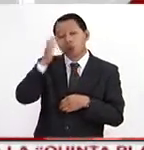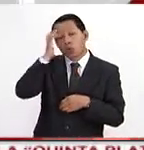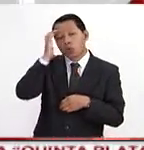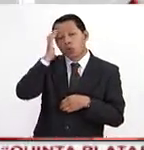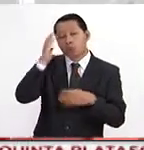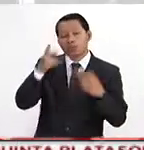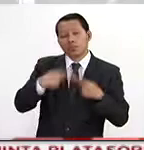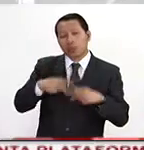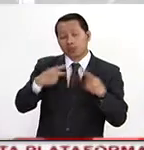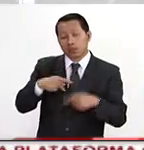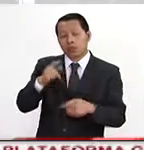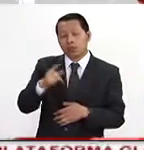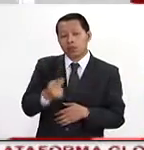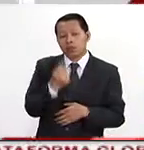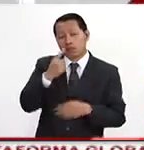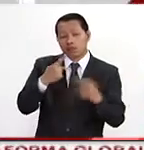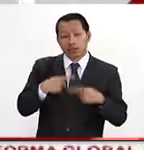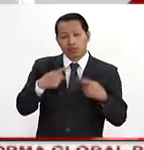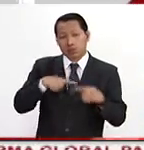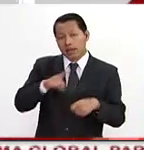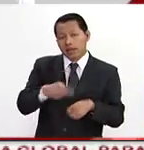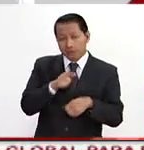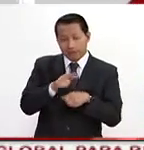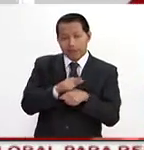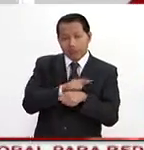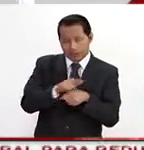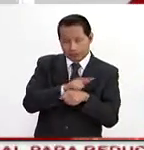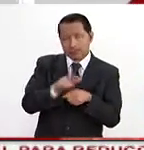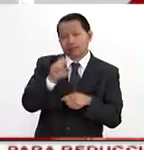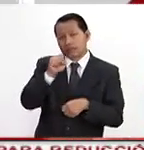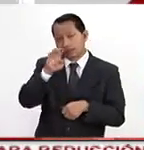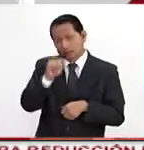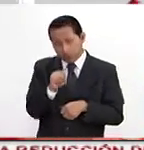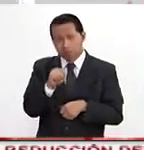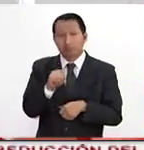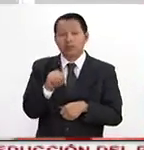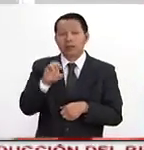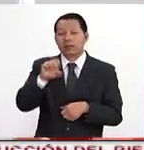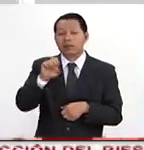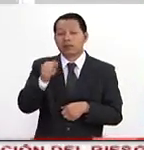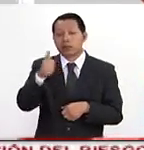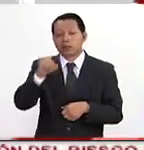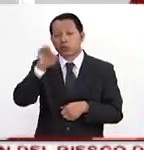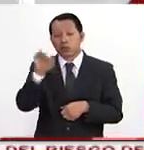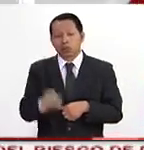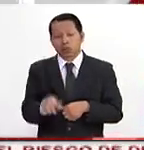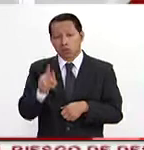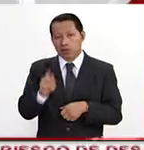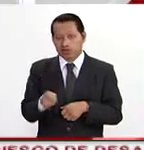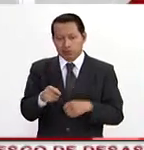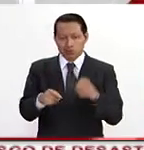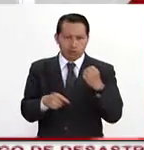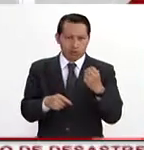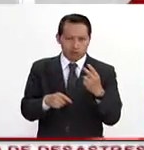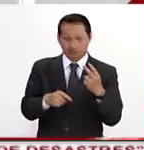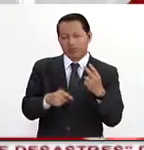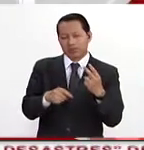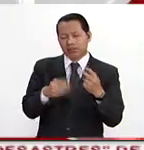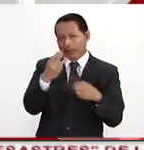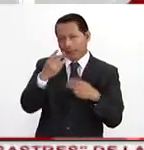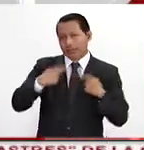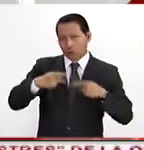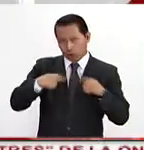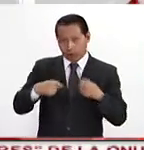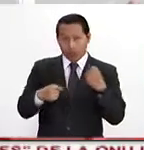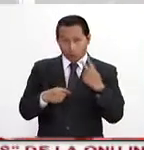personalmente a alguien que sea homosexual gay o lesbiana 66% dos de cada tres mexicanos a nivel nacional